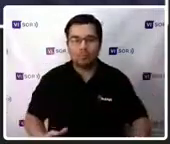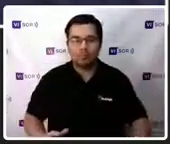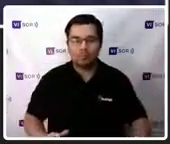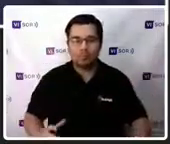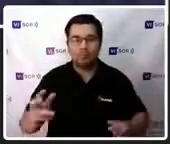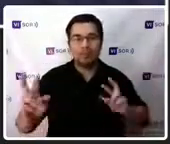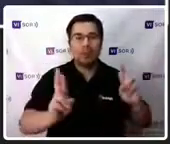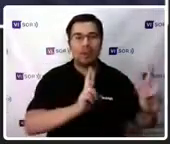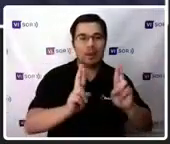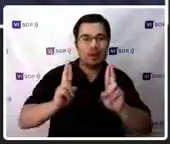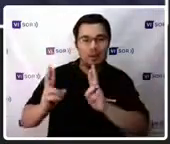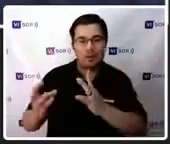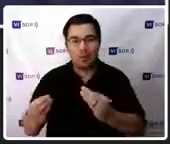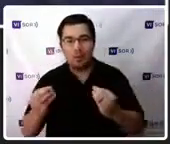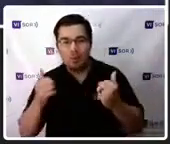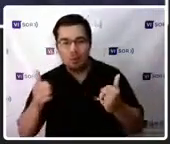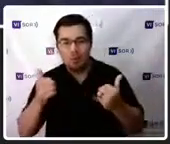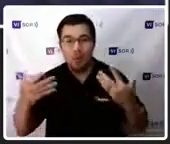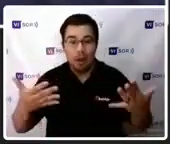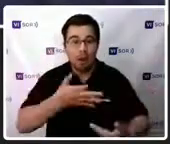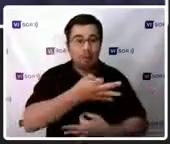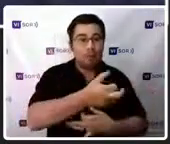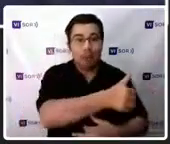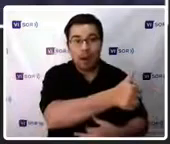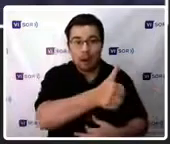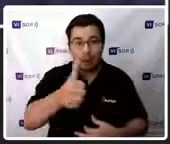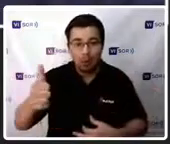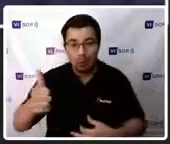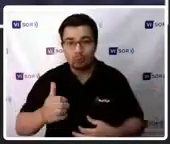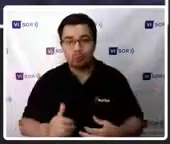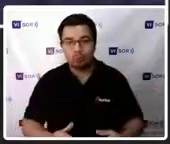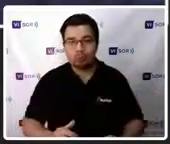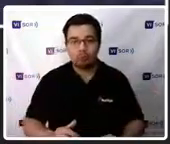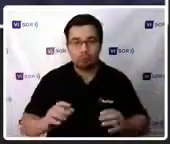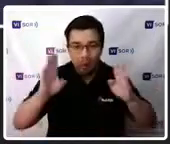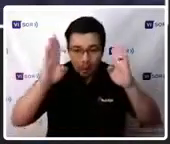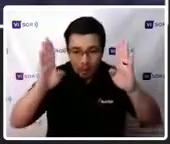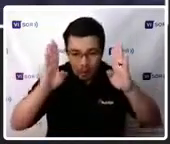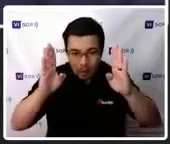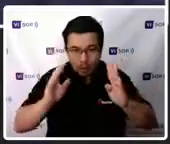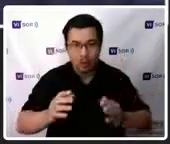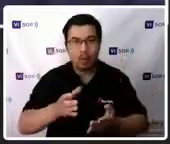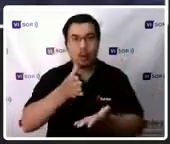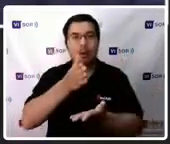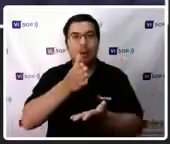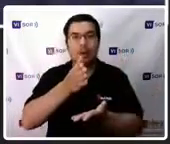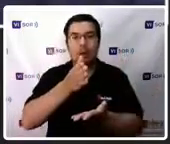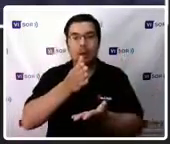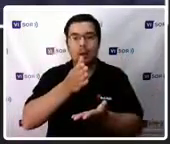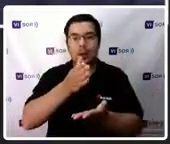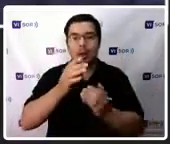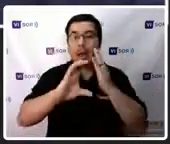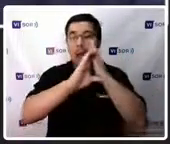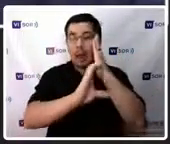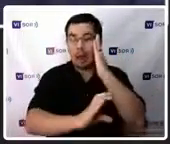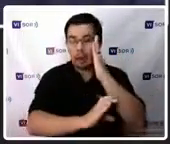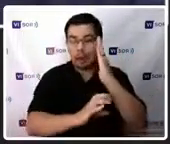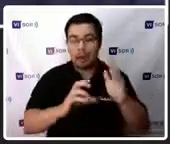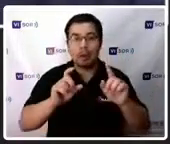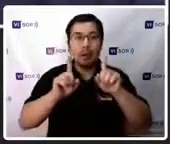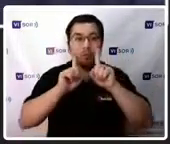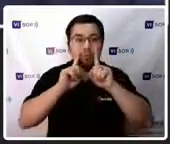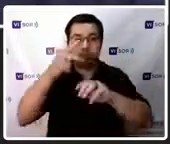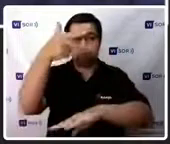¿no es cierto?, a todos los chicos que nos escuchan, ¿no es cierto?, la carrera de turismo y hotelería está en la sede de Valparaíso, está en la sede de Alonso Ovalle